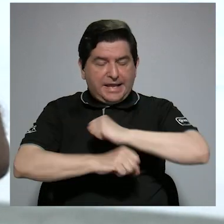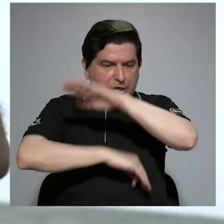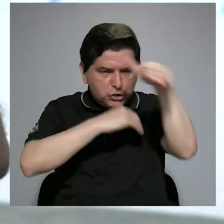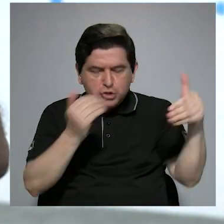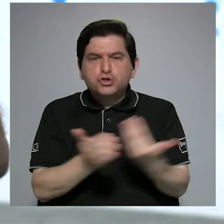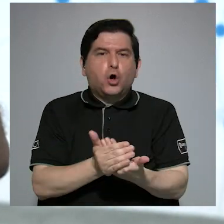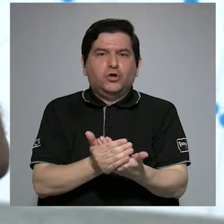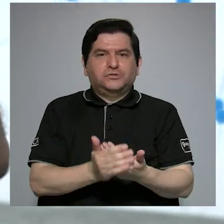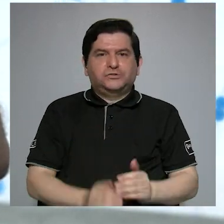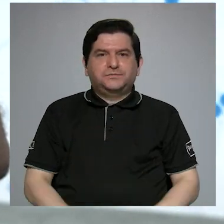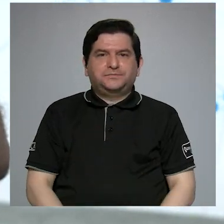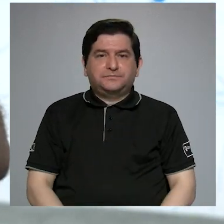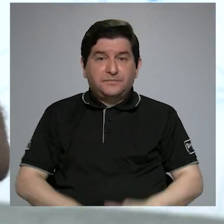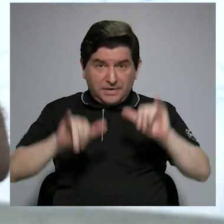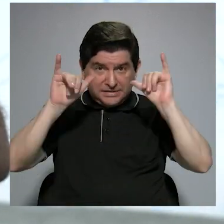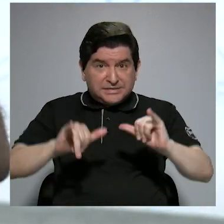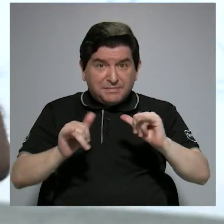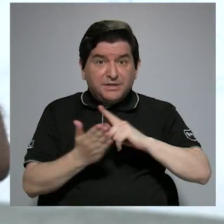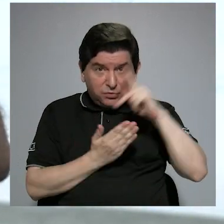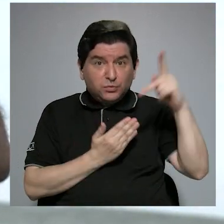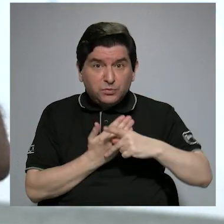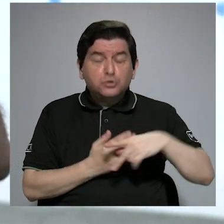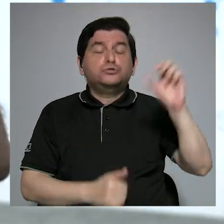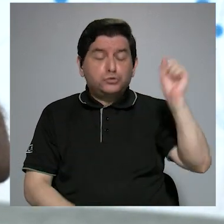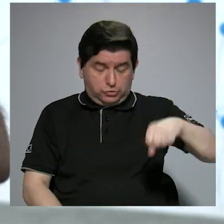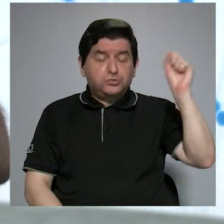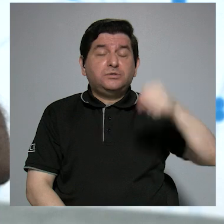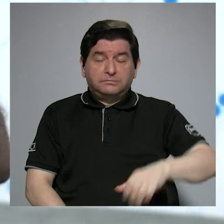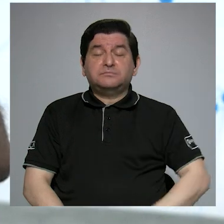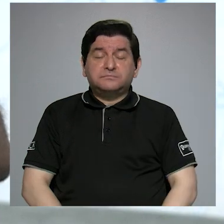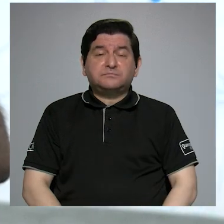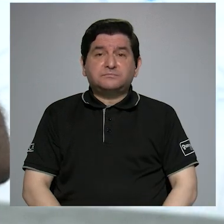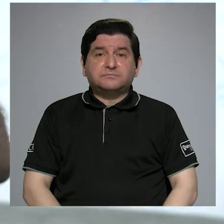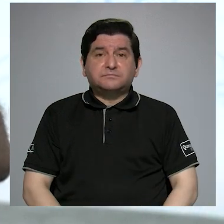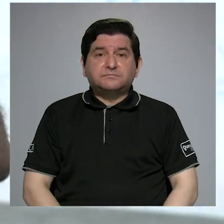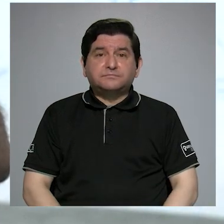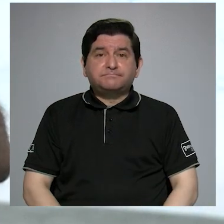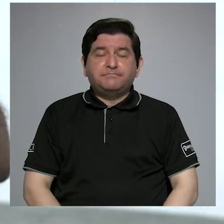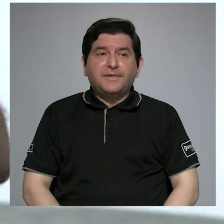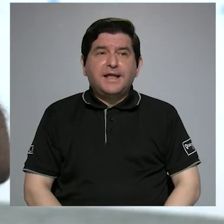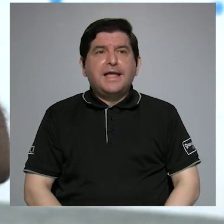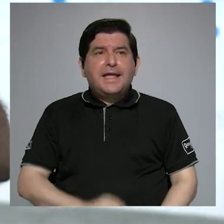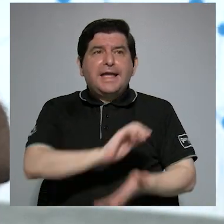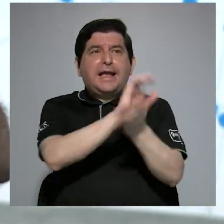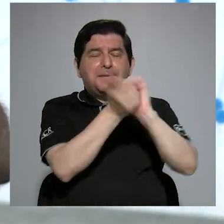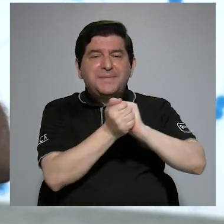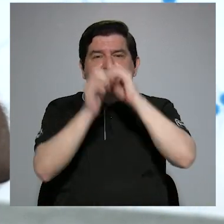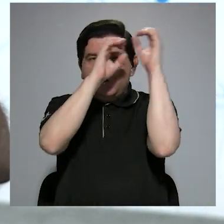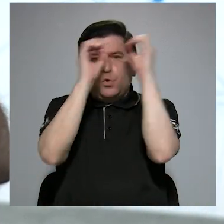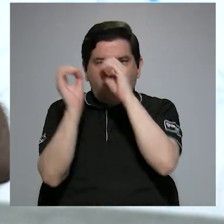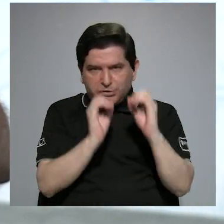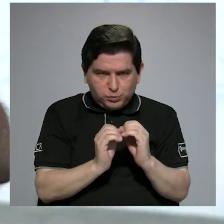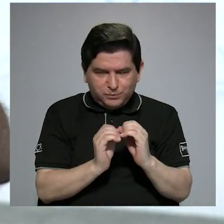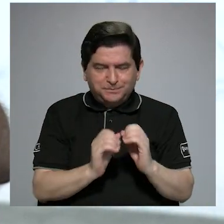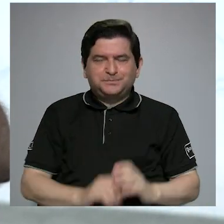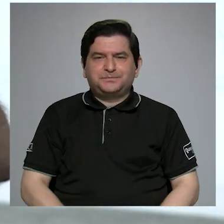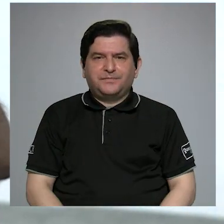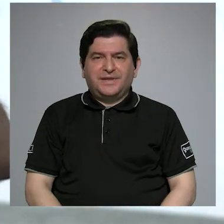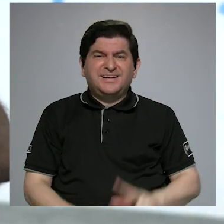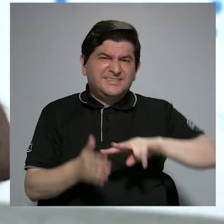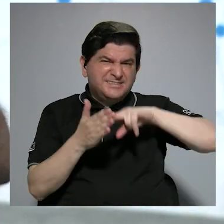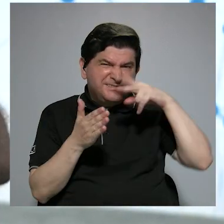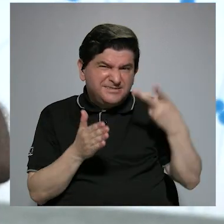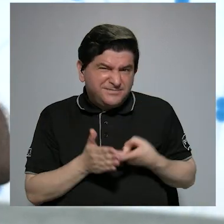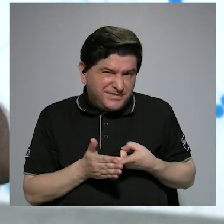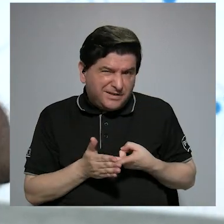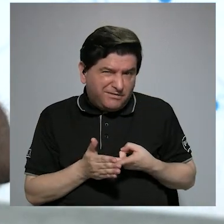tuvimos que hacer todas y todos. Se mantuvo al aire el programa. Se mantuvo al aire el programa. Tuvimos que pasar a hacerlo por Zoom.